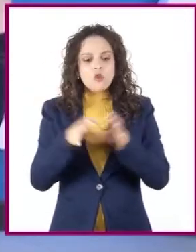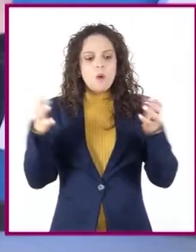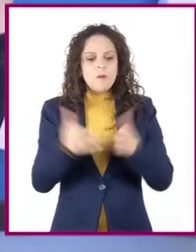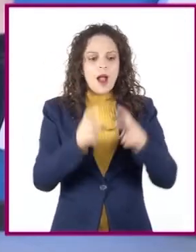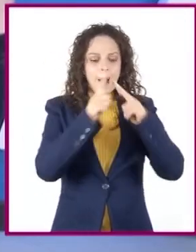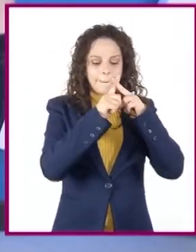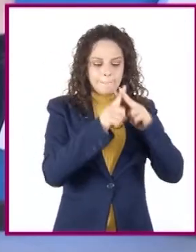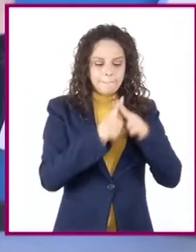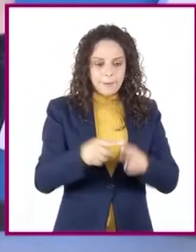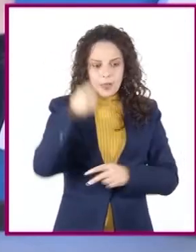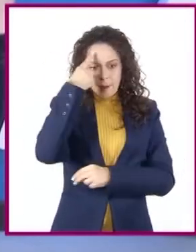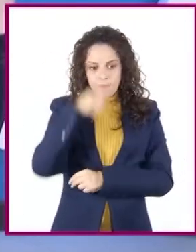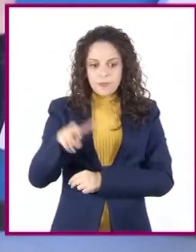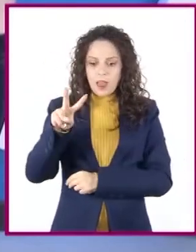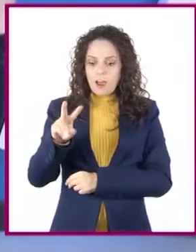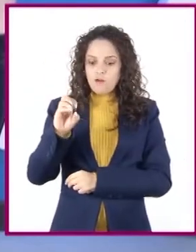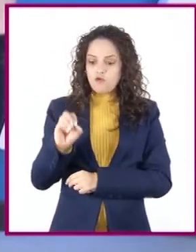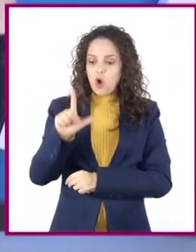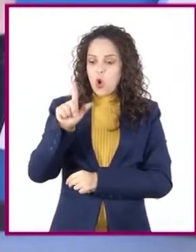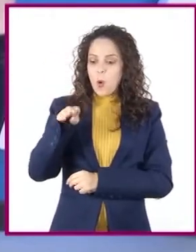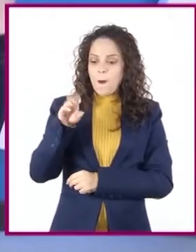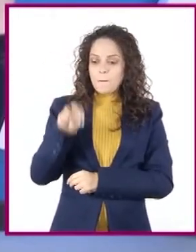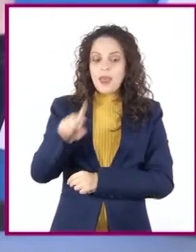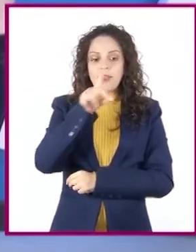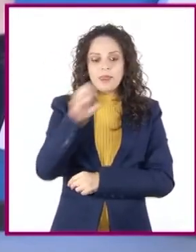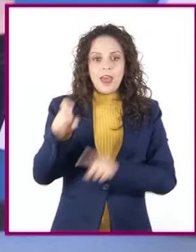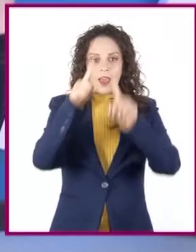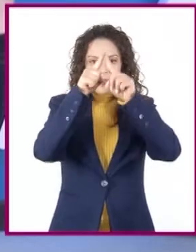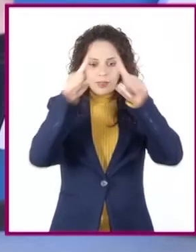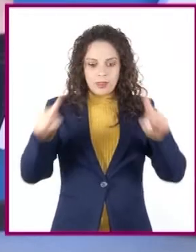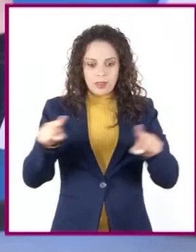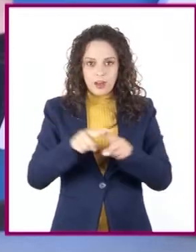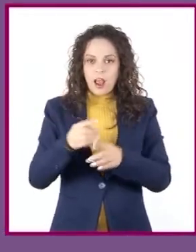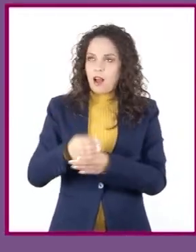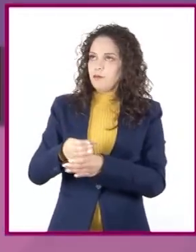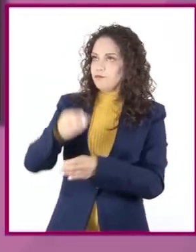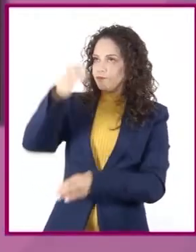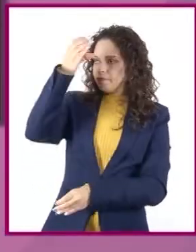medida del volumen de un prisma triangular. Observen con atención.